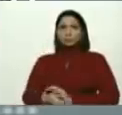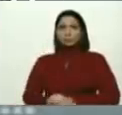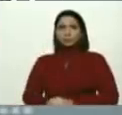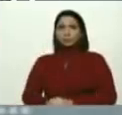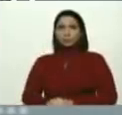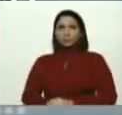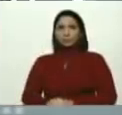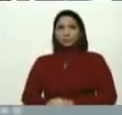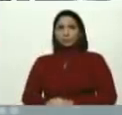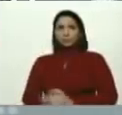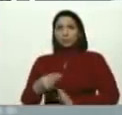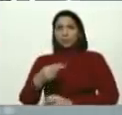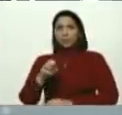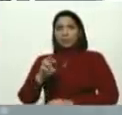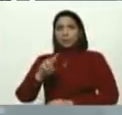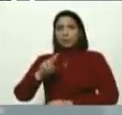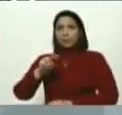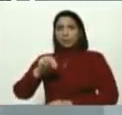Henry Falcón,